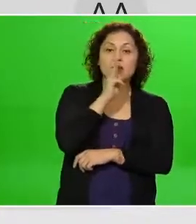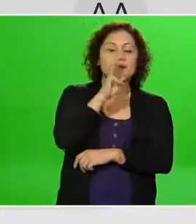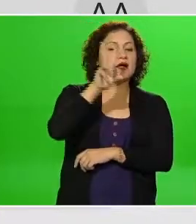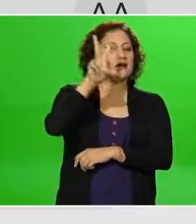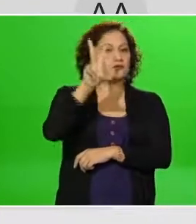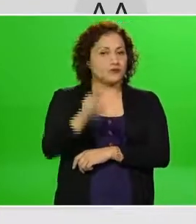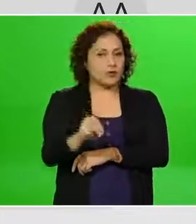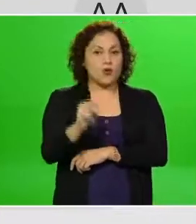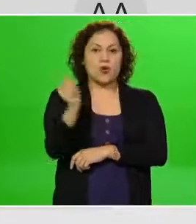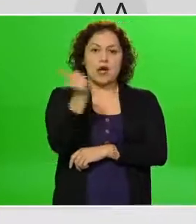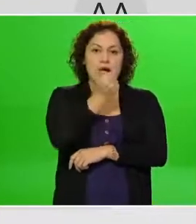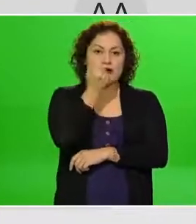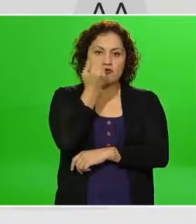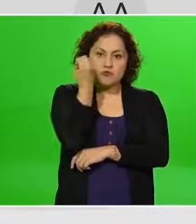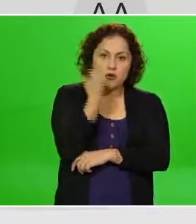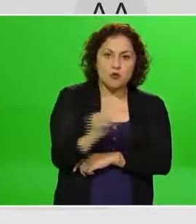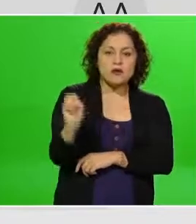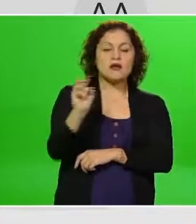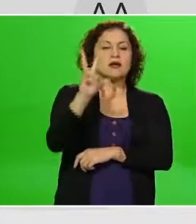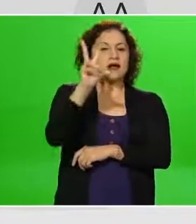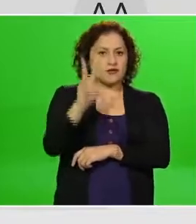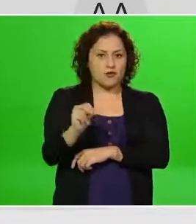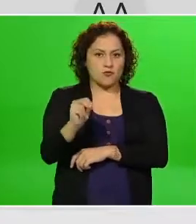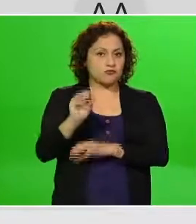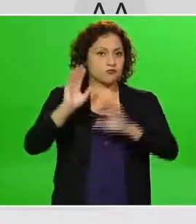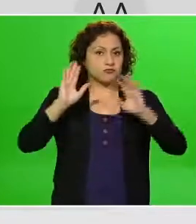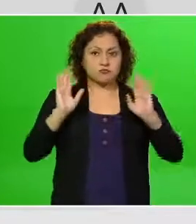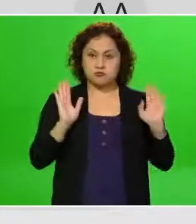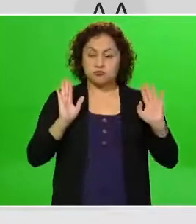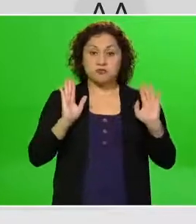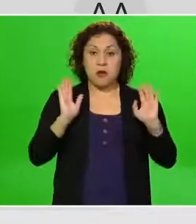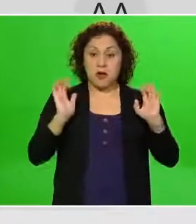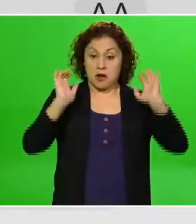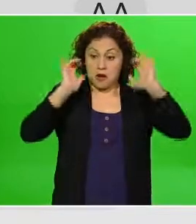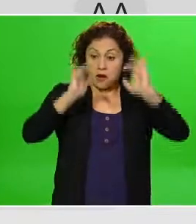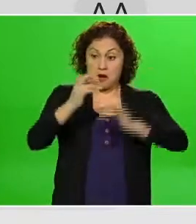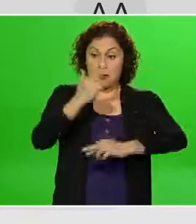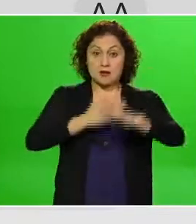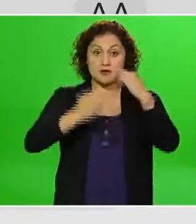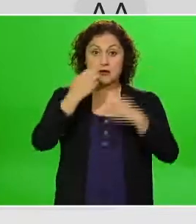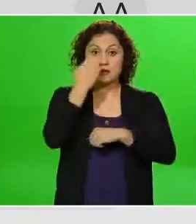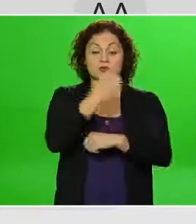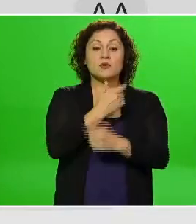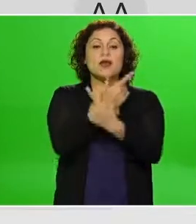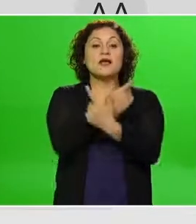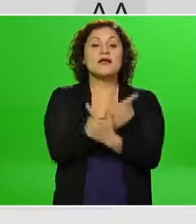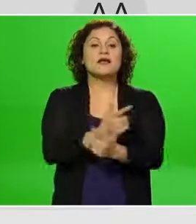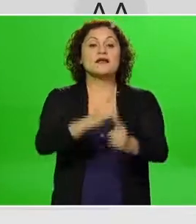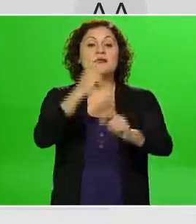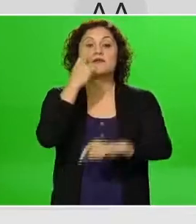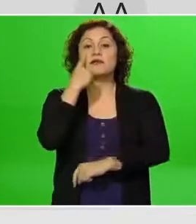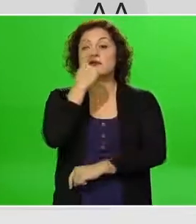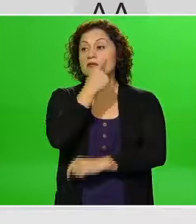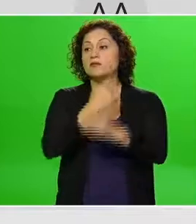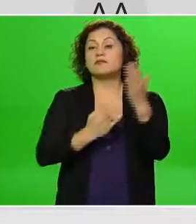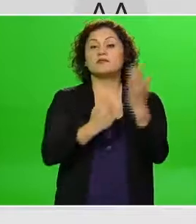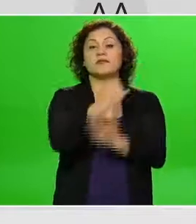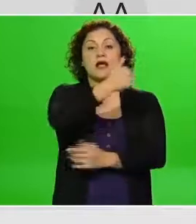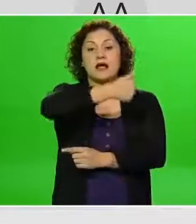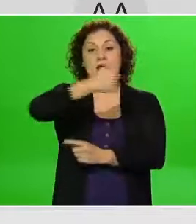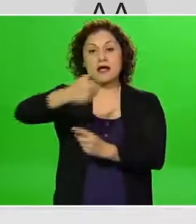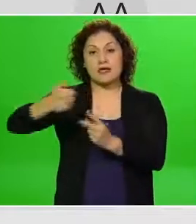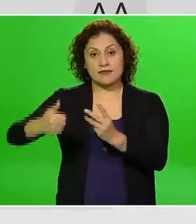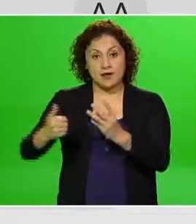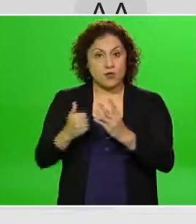familia ni a los alumnos a retornar a clases presenciales. Esta es una intervención que se está haciendo en coordinación con todos estos grupos